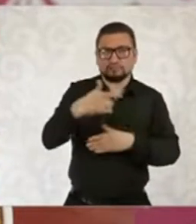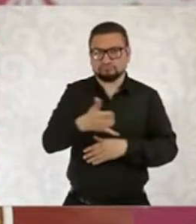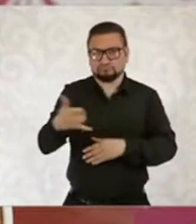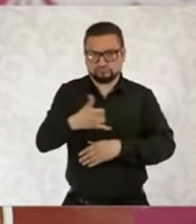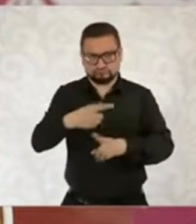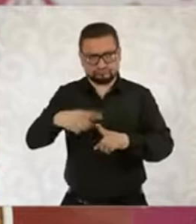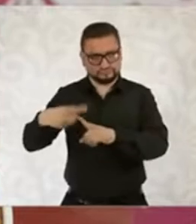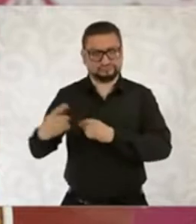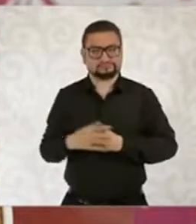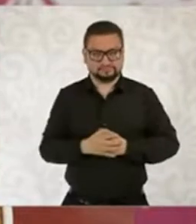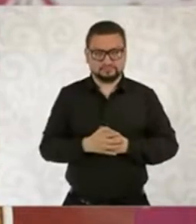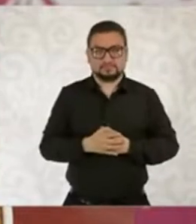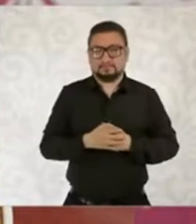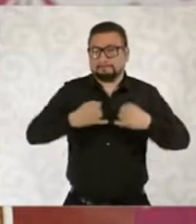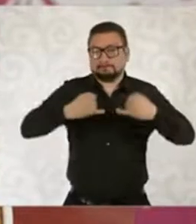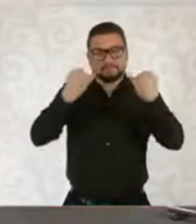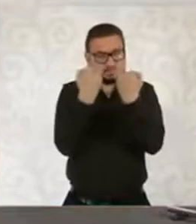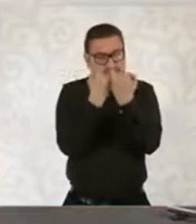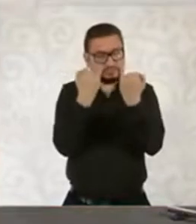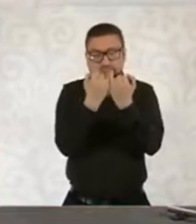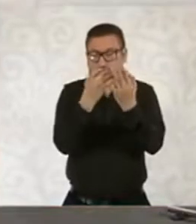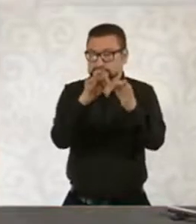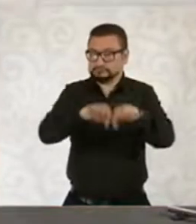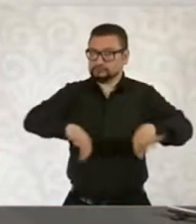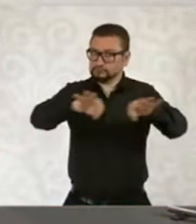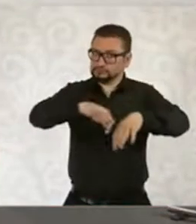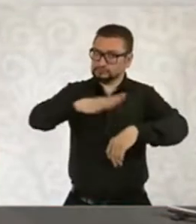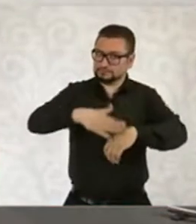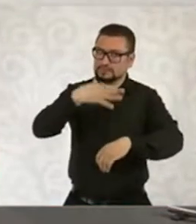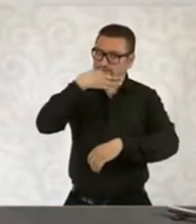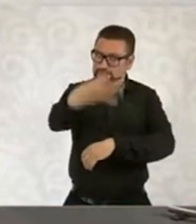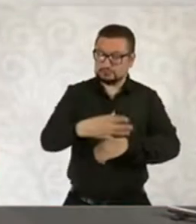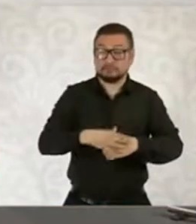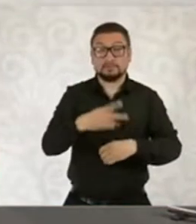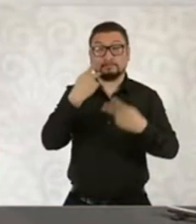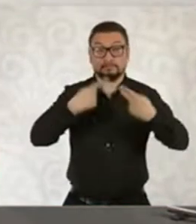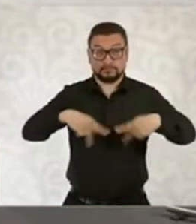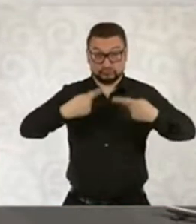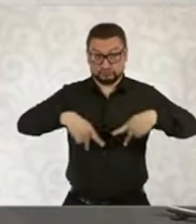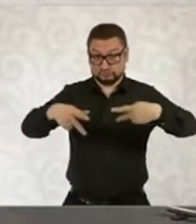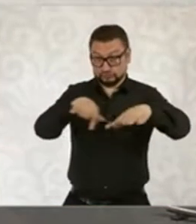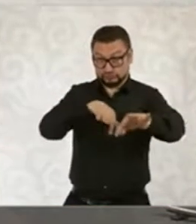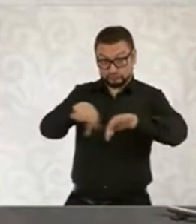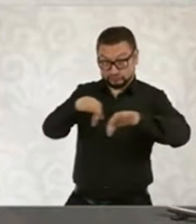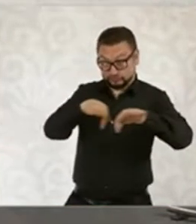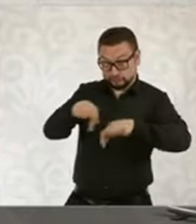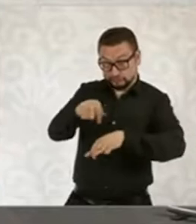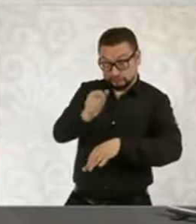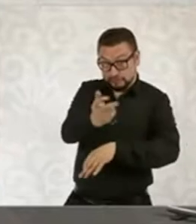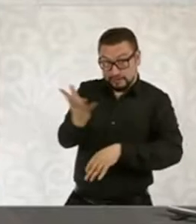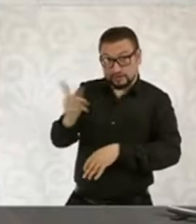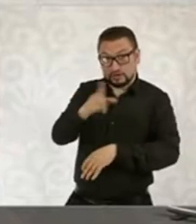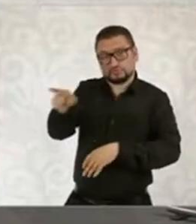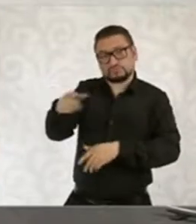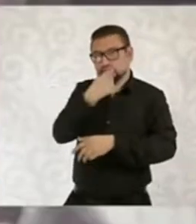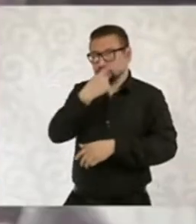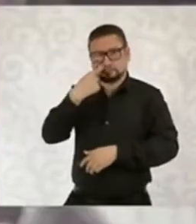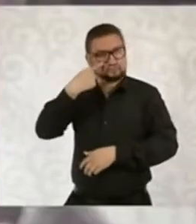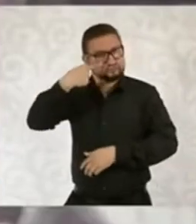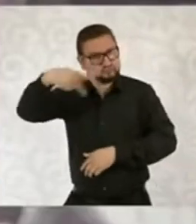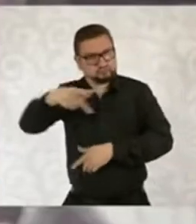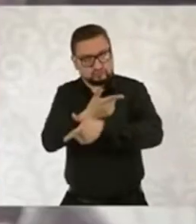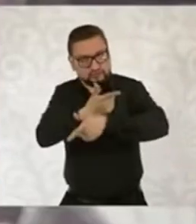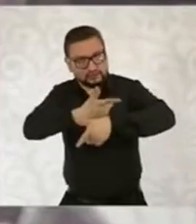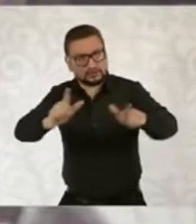Infonavit. De igual manera, y es muy importante mencionarlo, las personas trabajadoras siguen decidiendo cuándo conectarse,